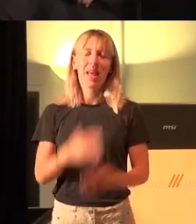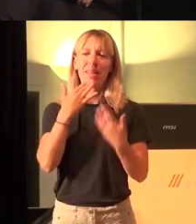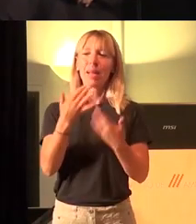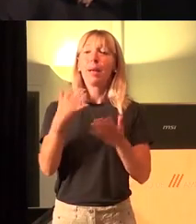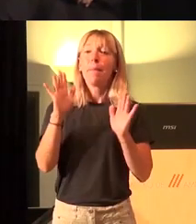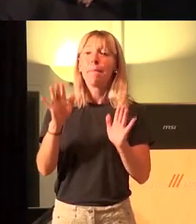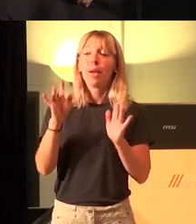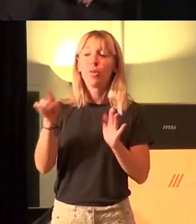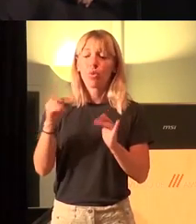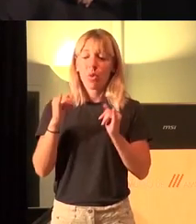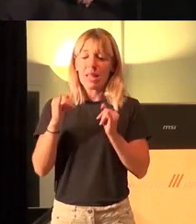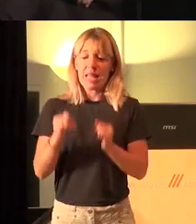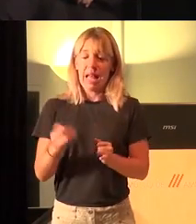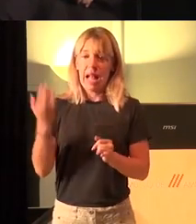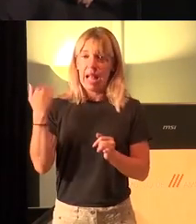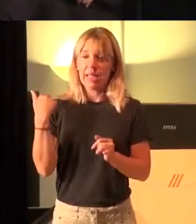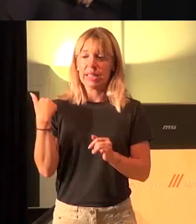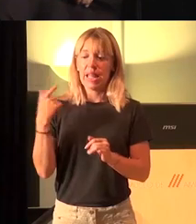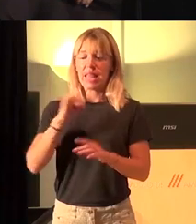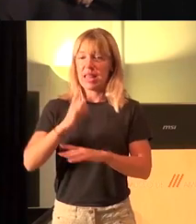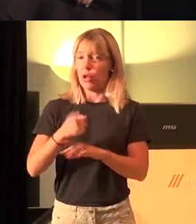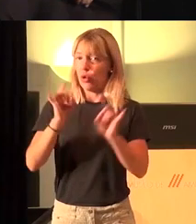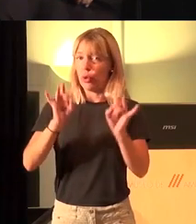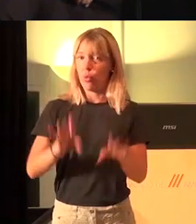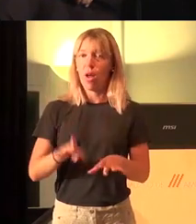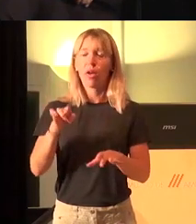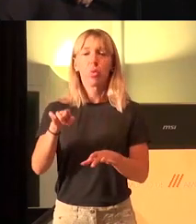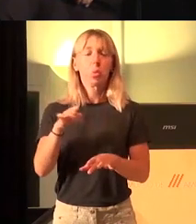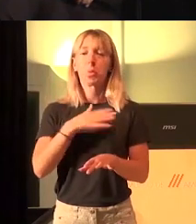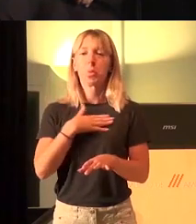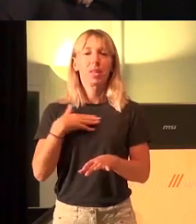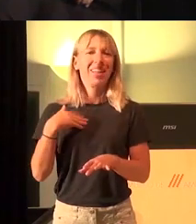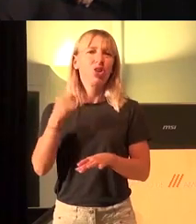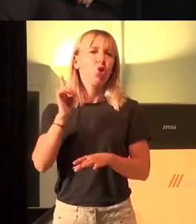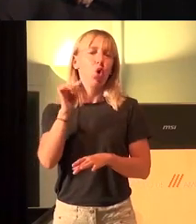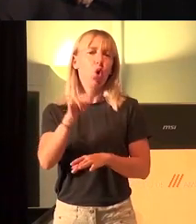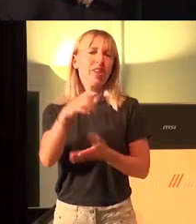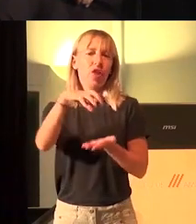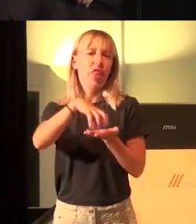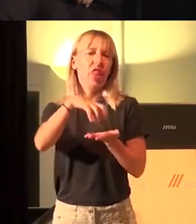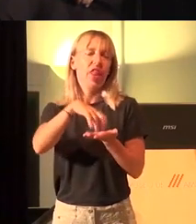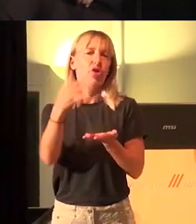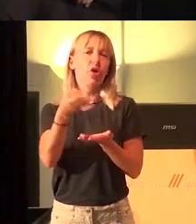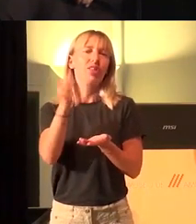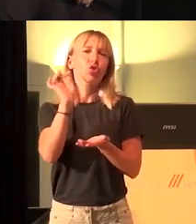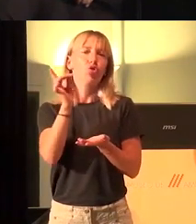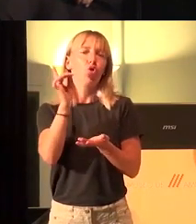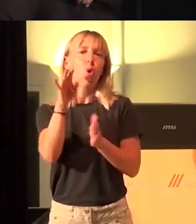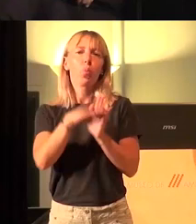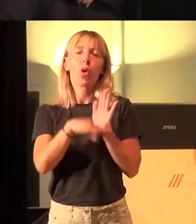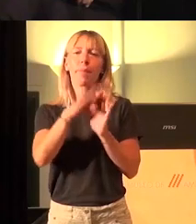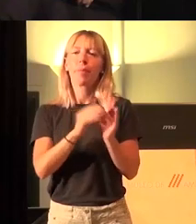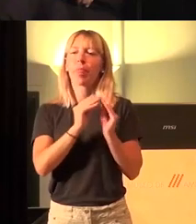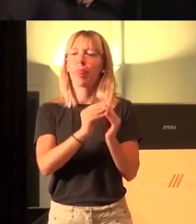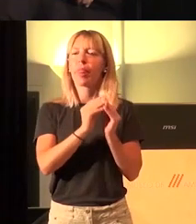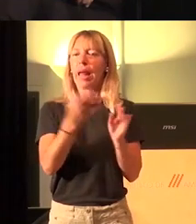Pero desde que tú llegaste como director no te has querido quedar solo ahí, en un centro que solo programa,